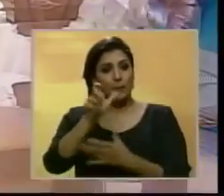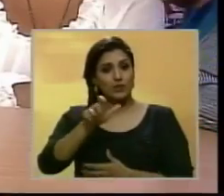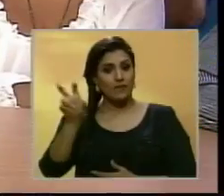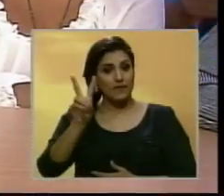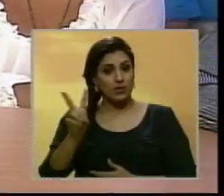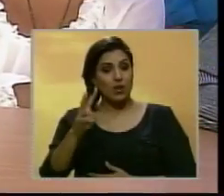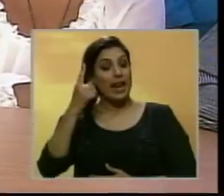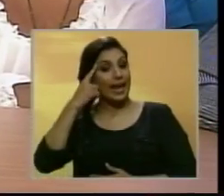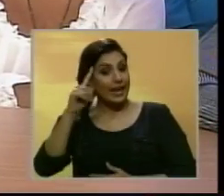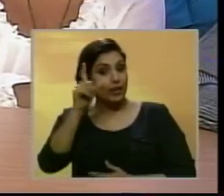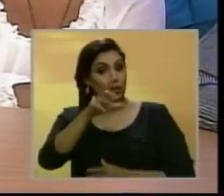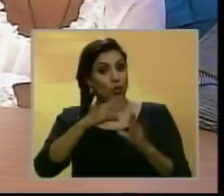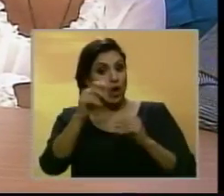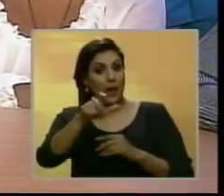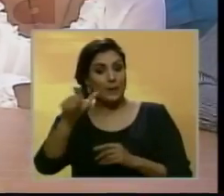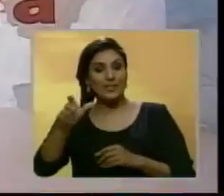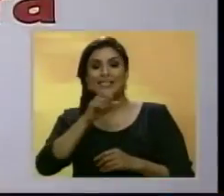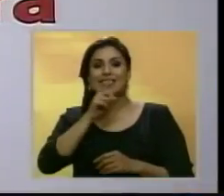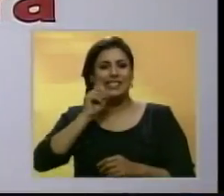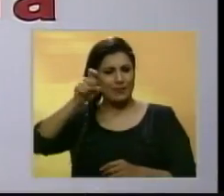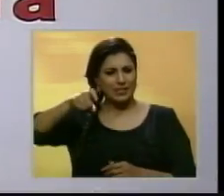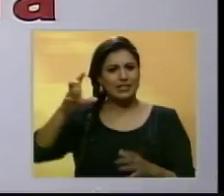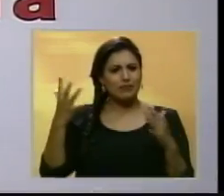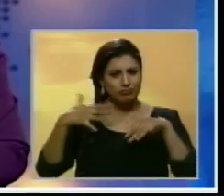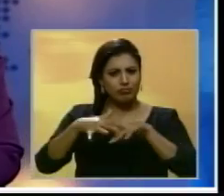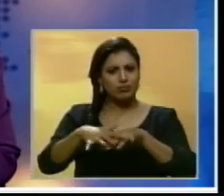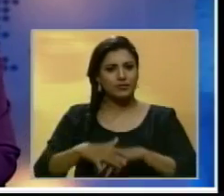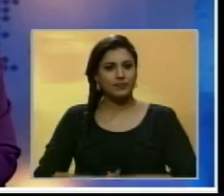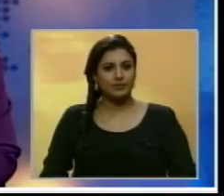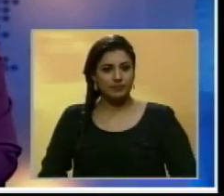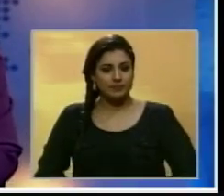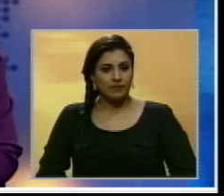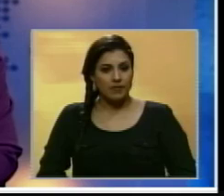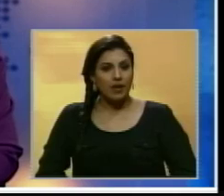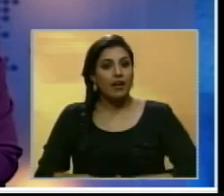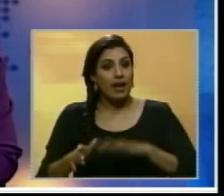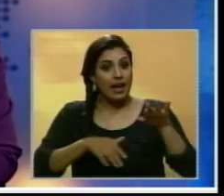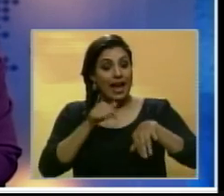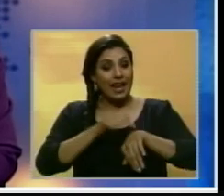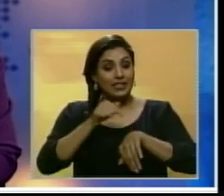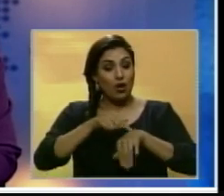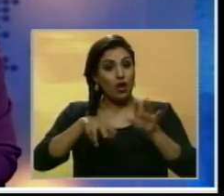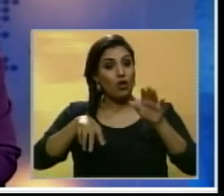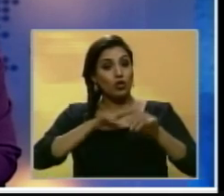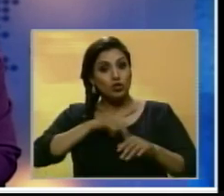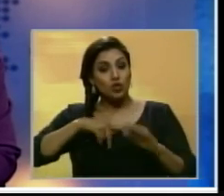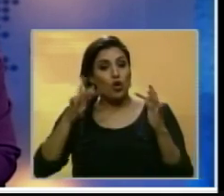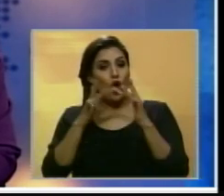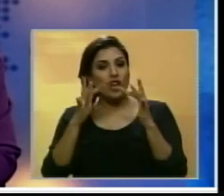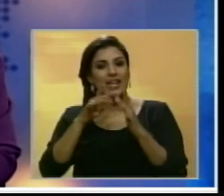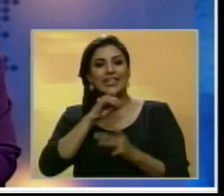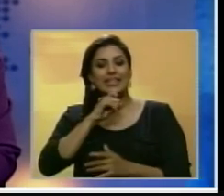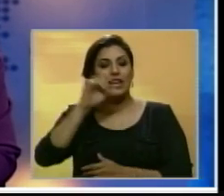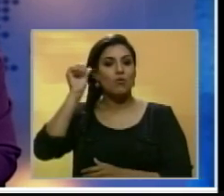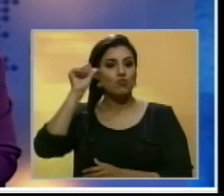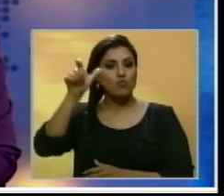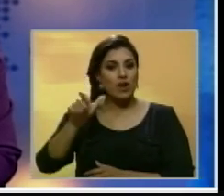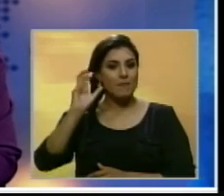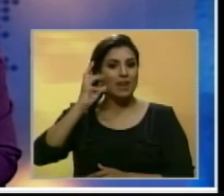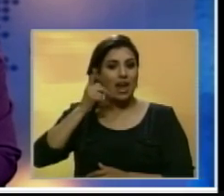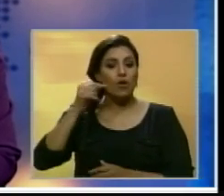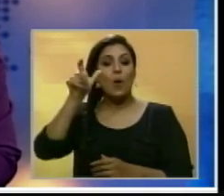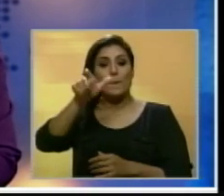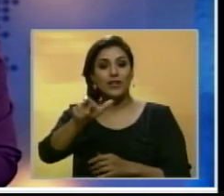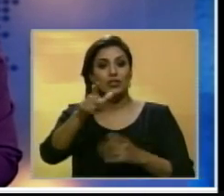venezolanos. Creen que todos los sectores son necesarios. A esta hora hacemos un contacto con nuestra compañera Milagro Zambrano.